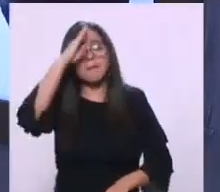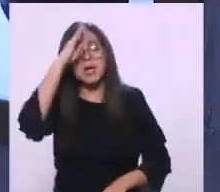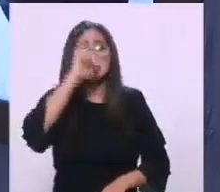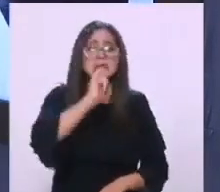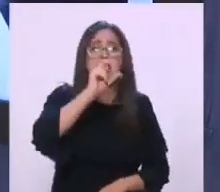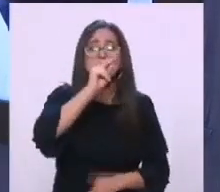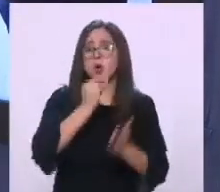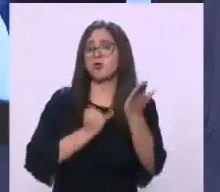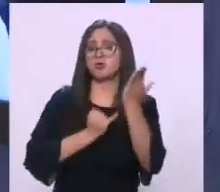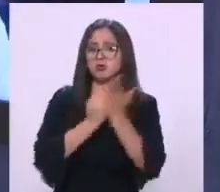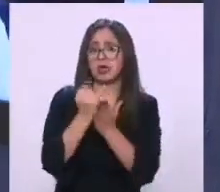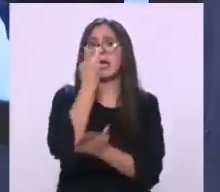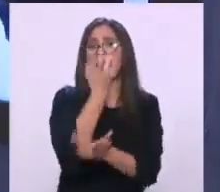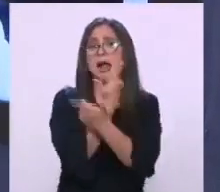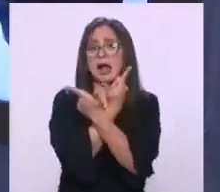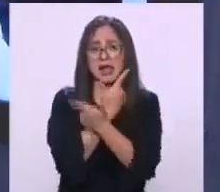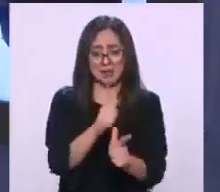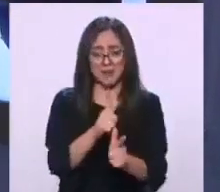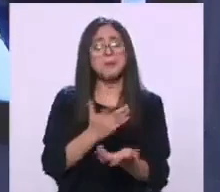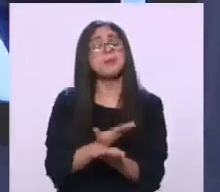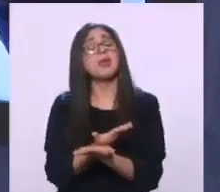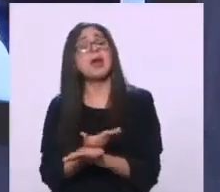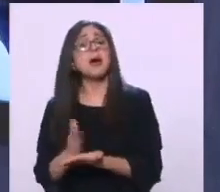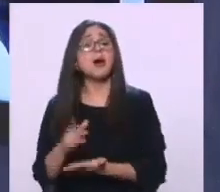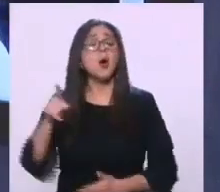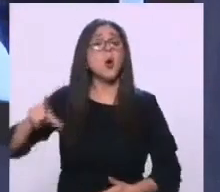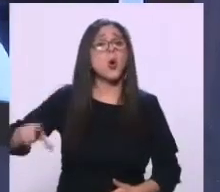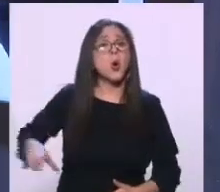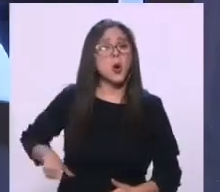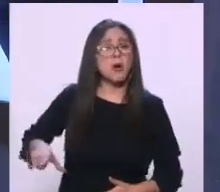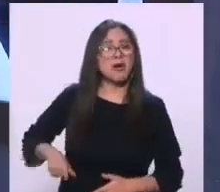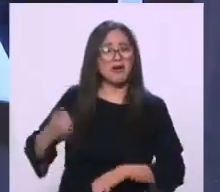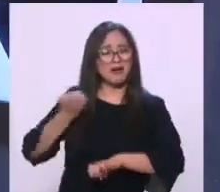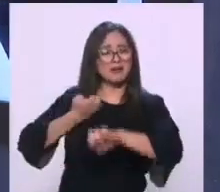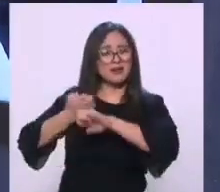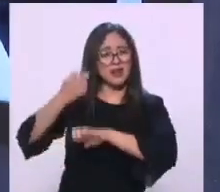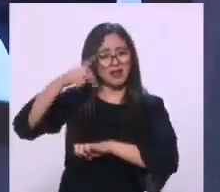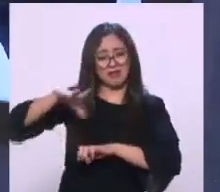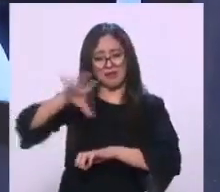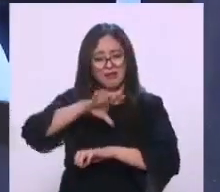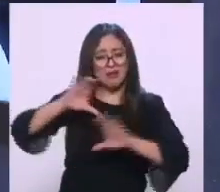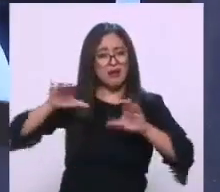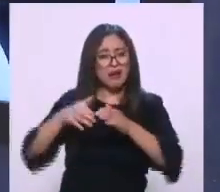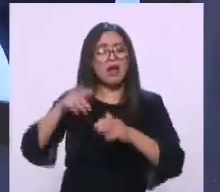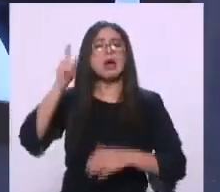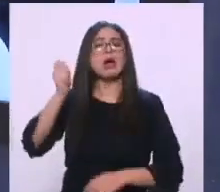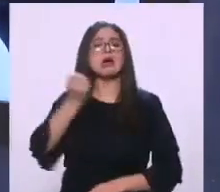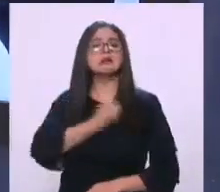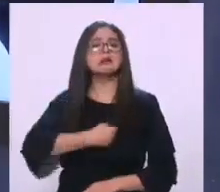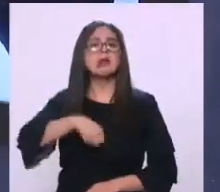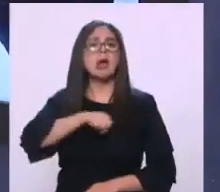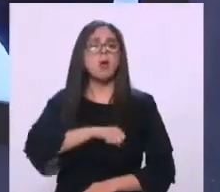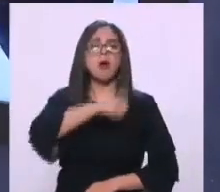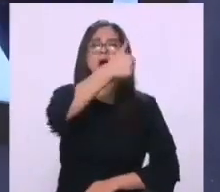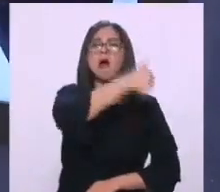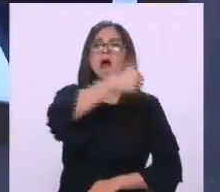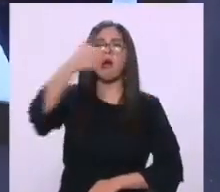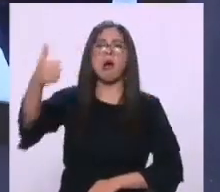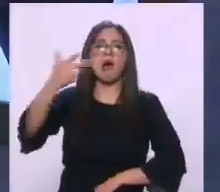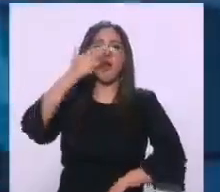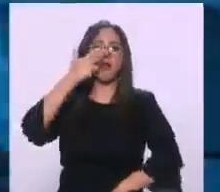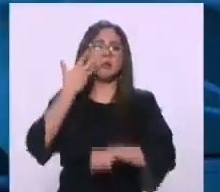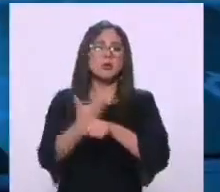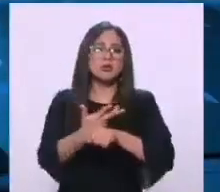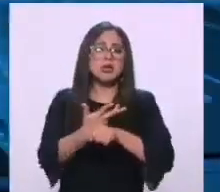López-Gatell, también ha indicado que recordemos que los gobernadores son autoridades sanitarias en sus estados y si bien hay una